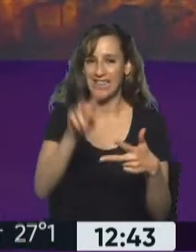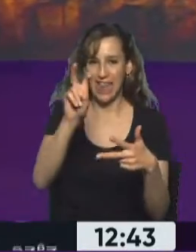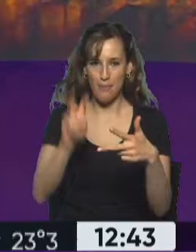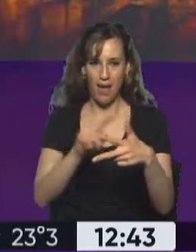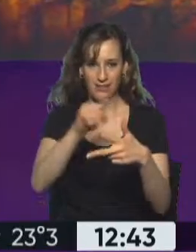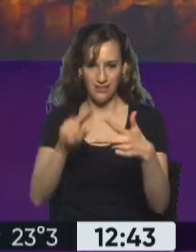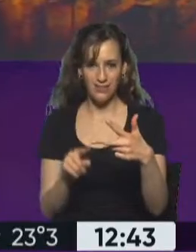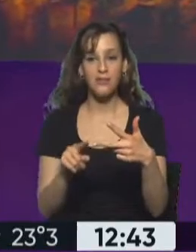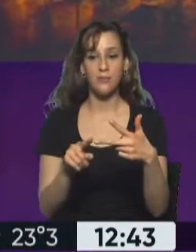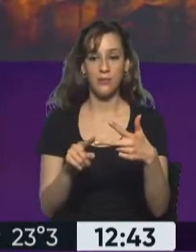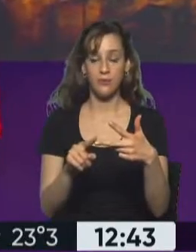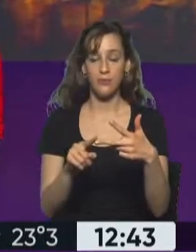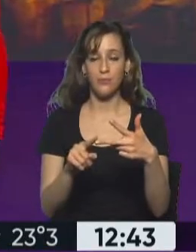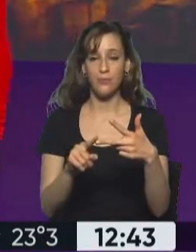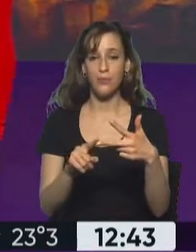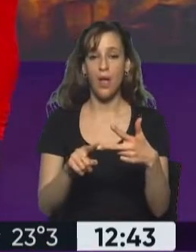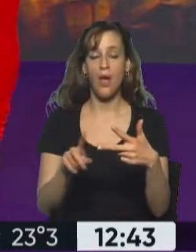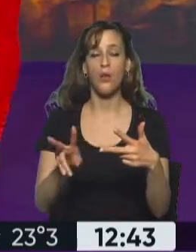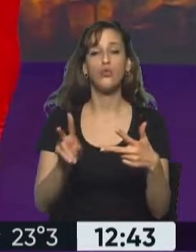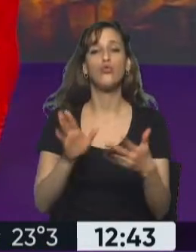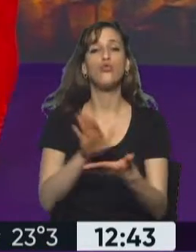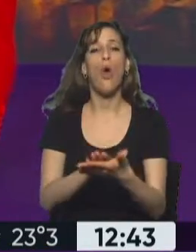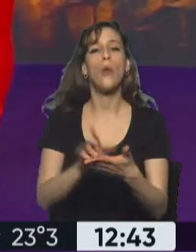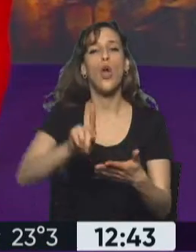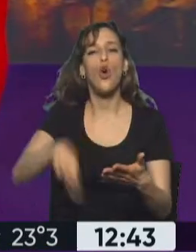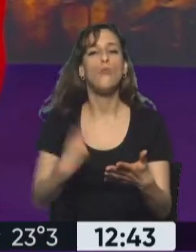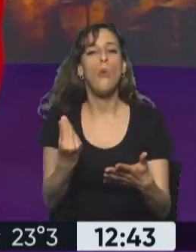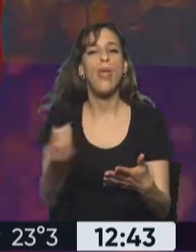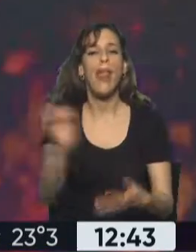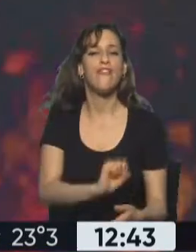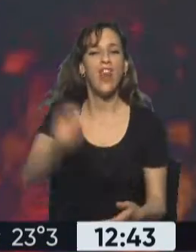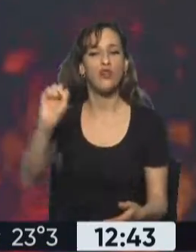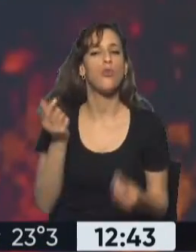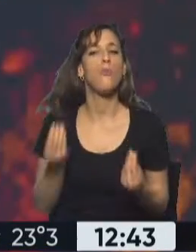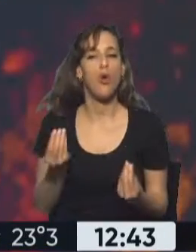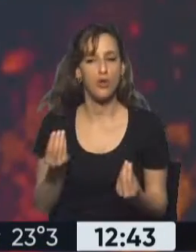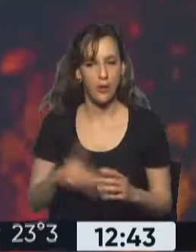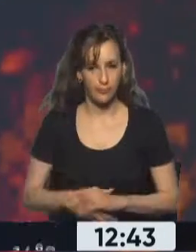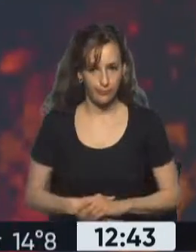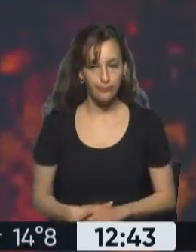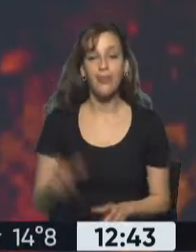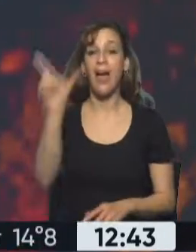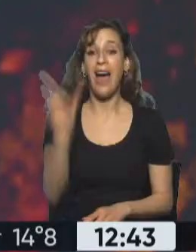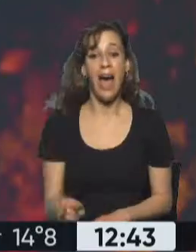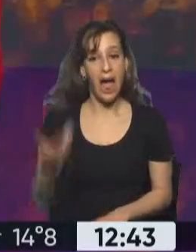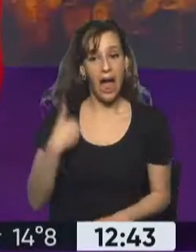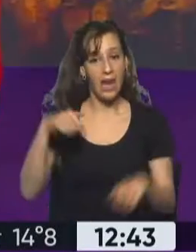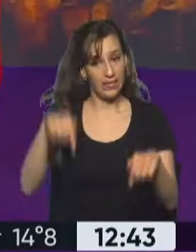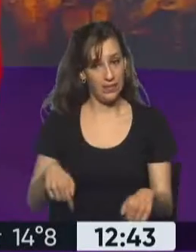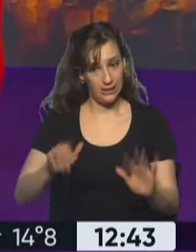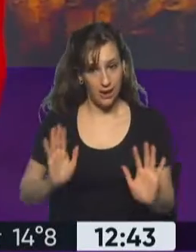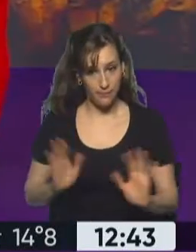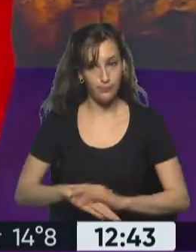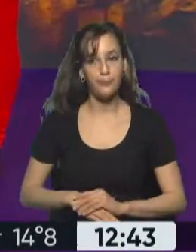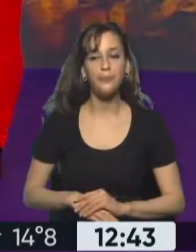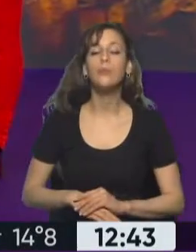contienen a estas distintas causales o a estas distintas miradas respecto de por qué hay inflación en Argentina. Estamos hablando de nuestro país. En